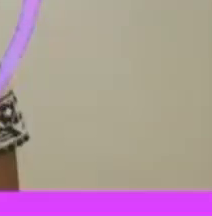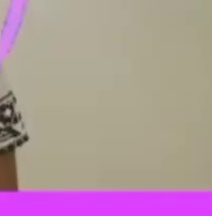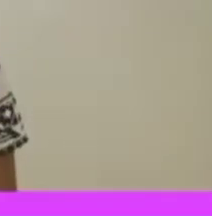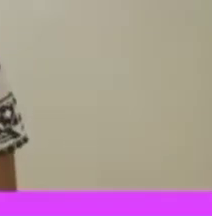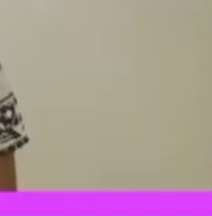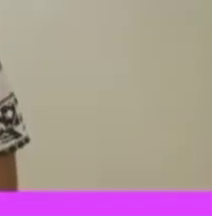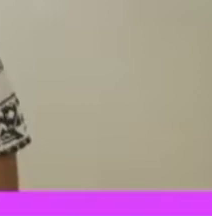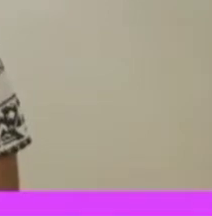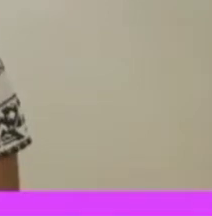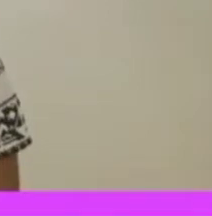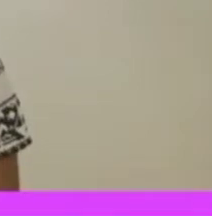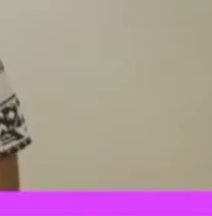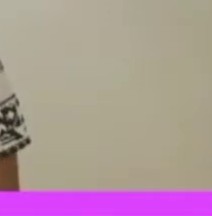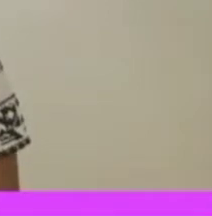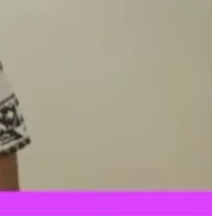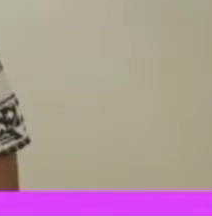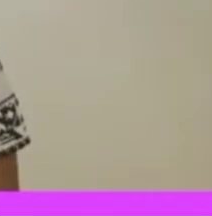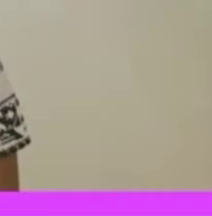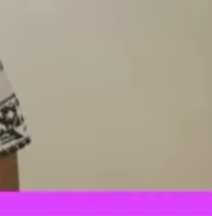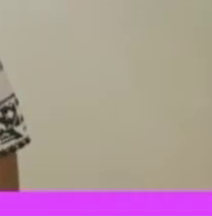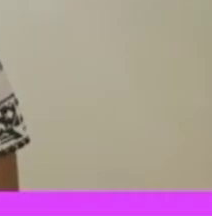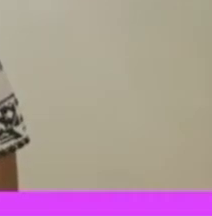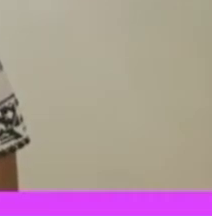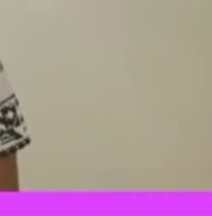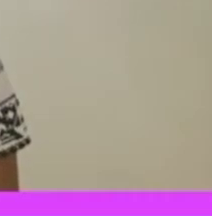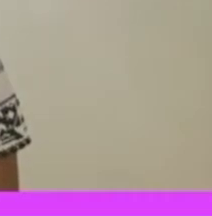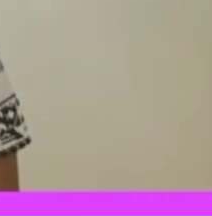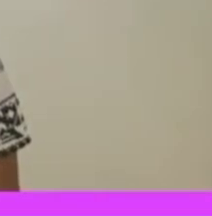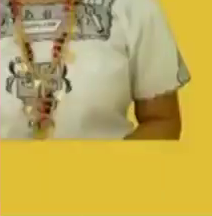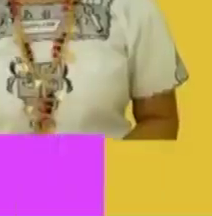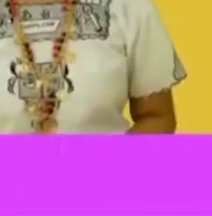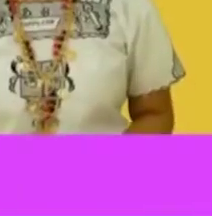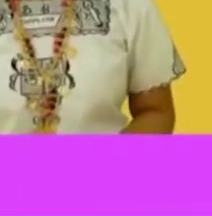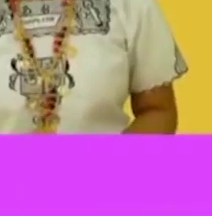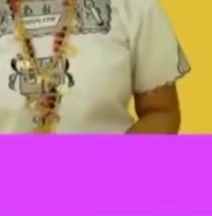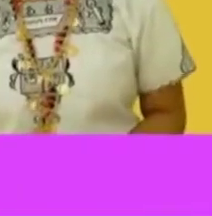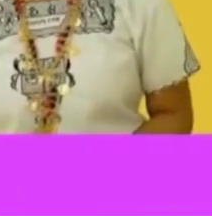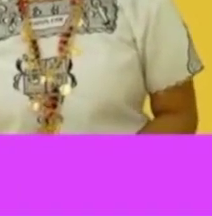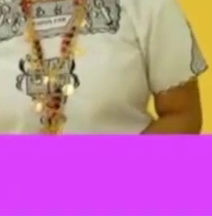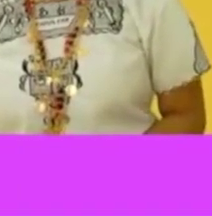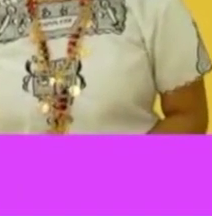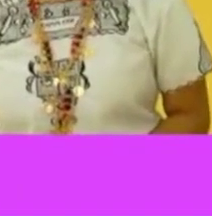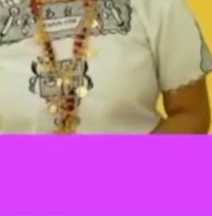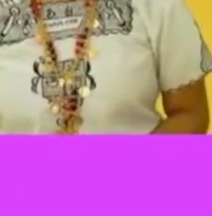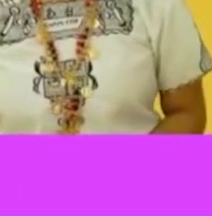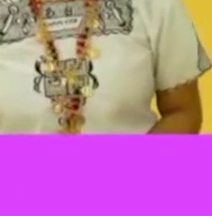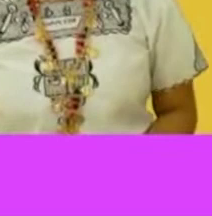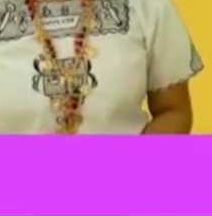Siempre